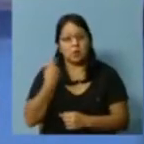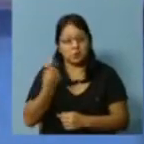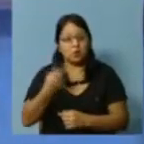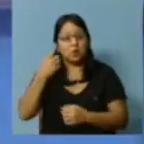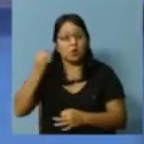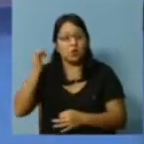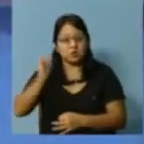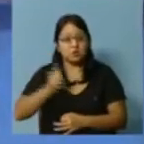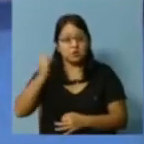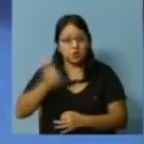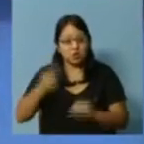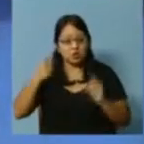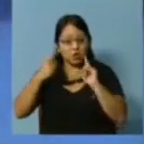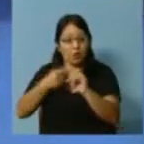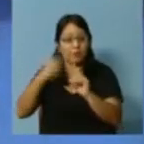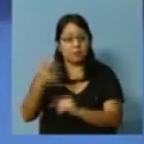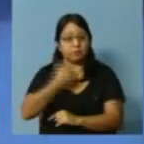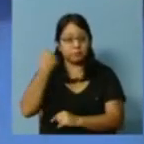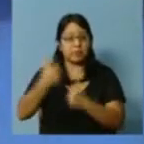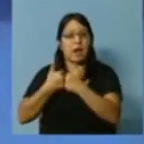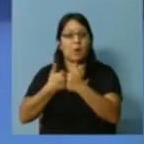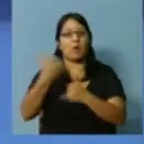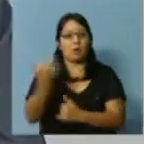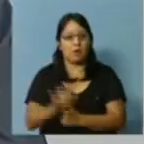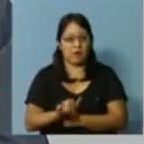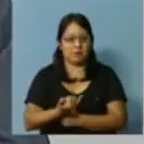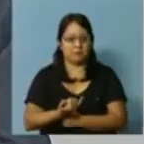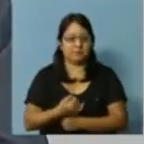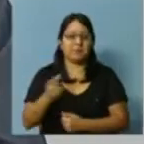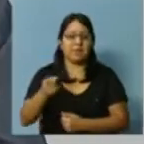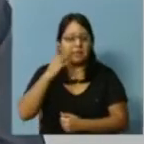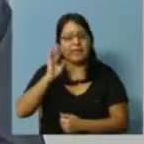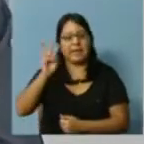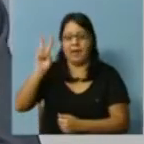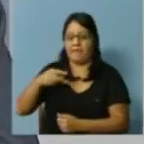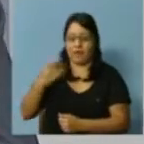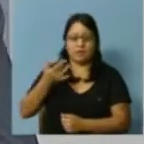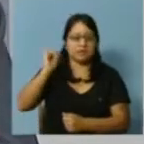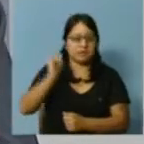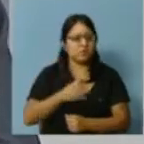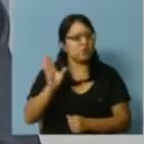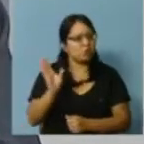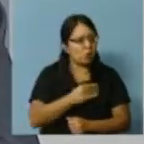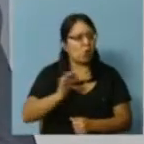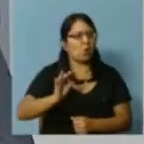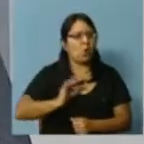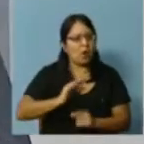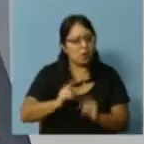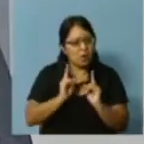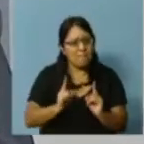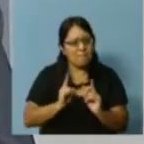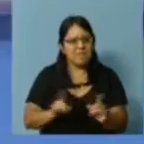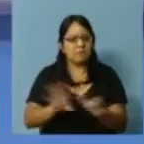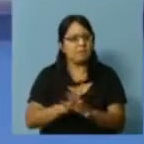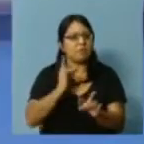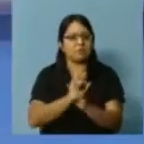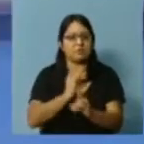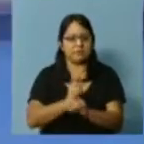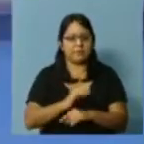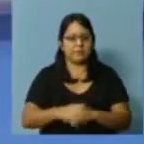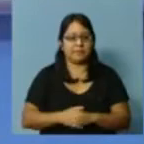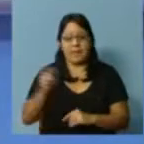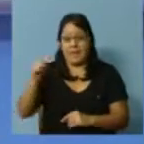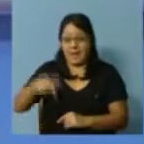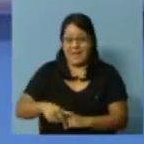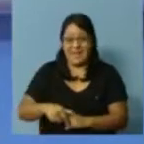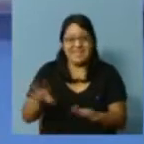que se realice lamentablemente esto pasa todos los años nos falta un mayor respaldo del gobierno en este tema como este